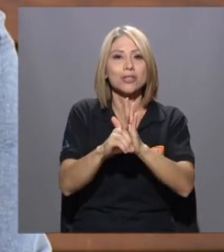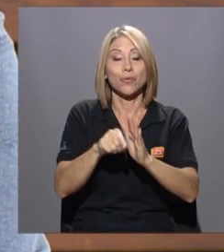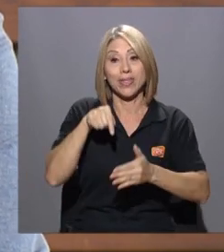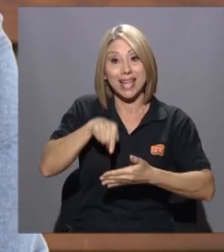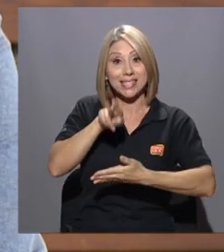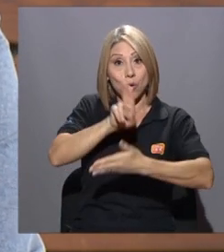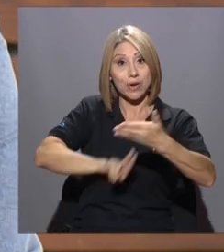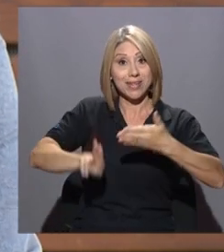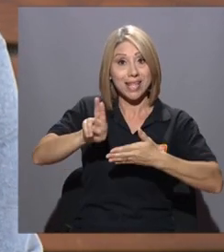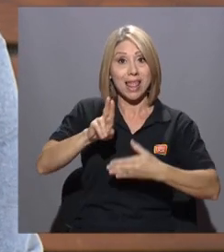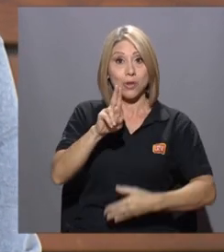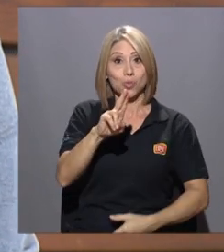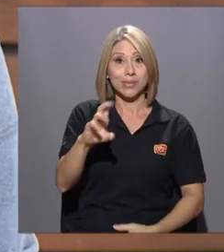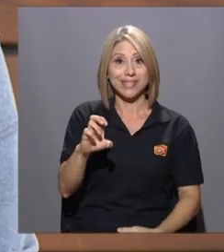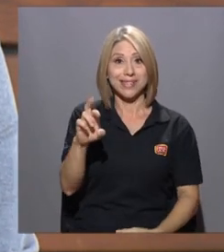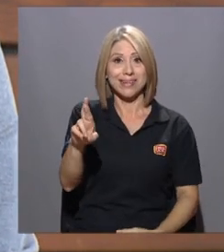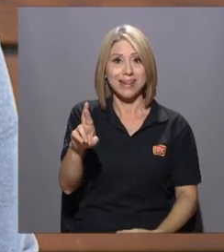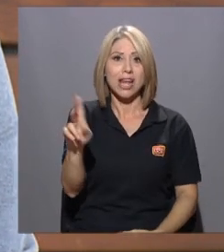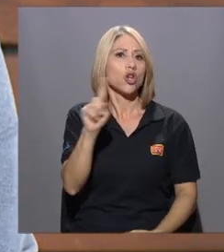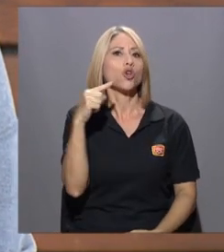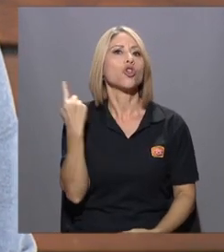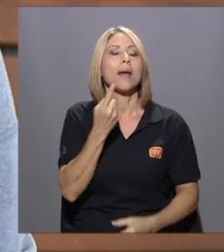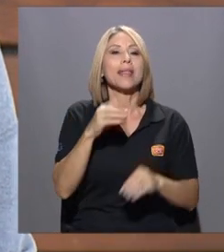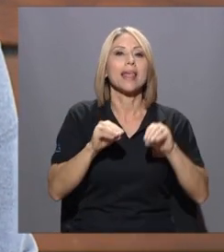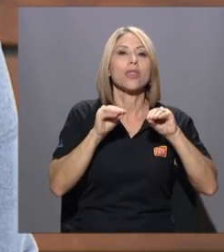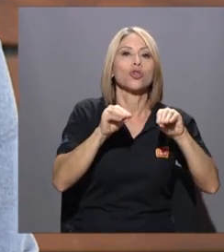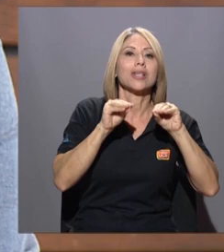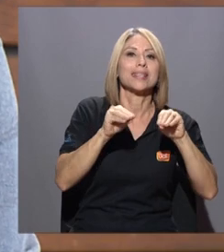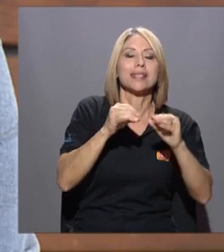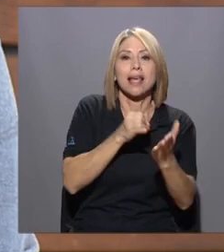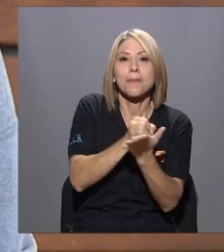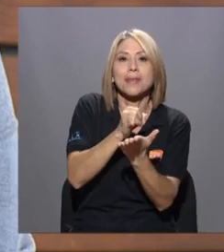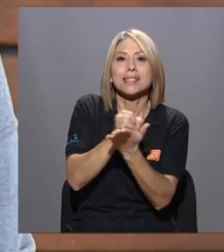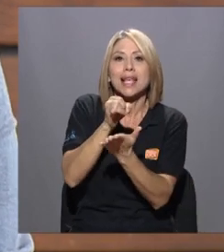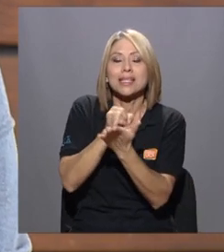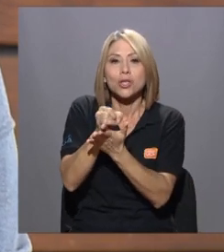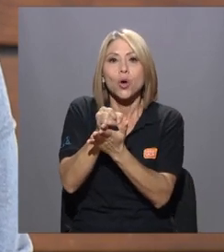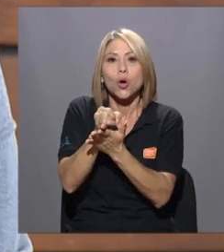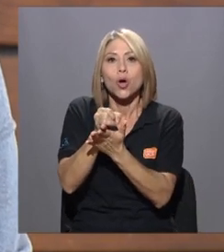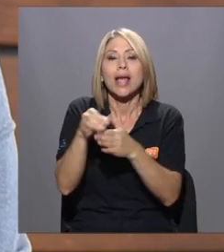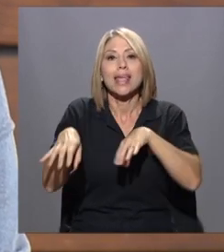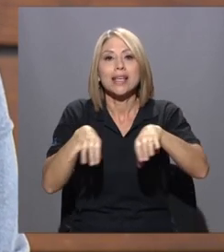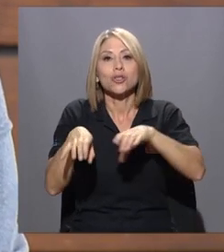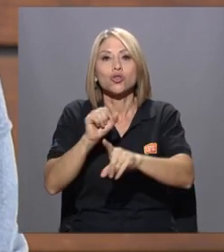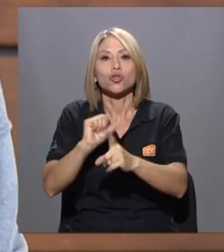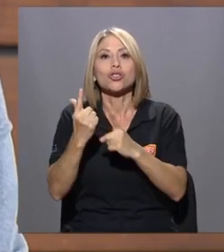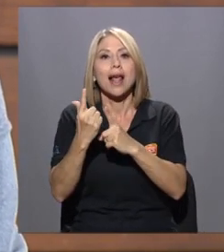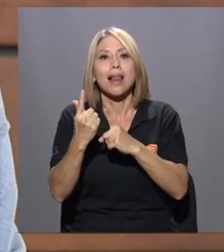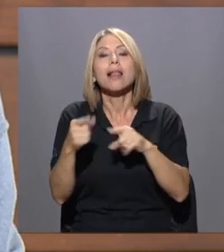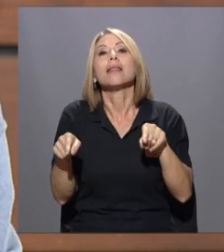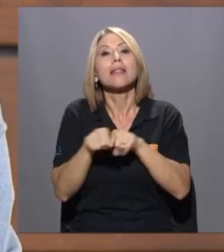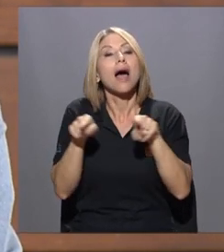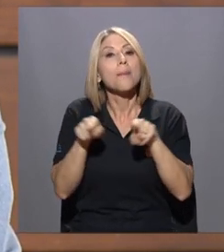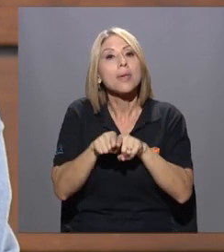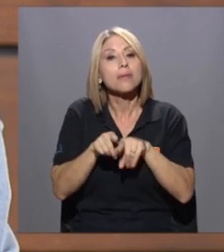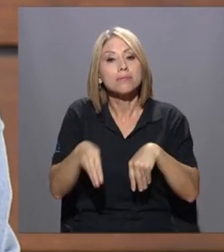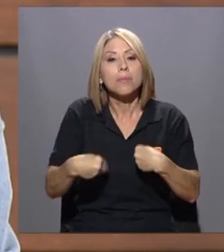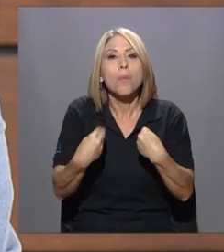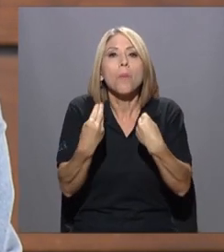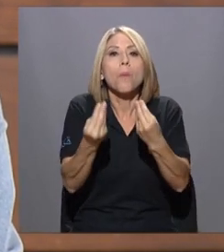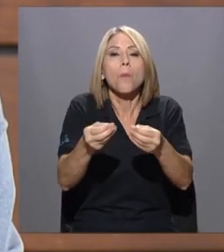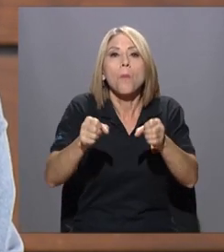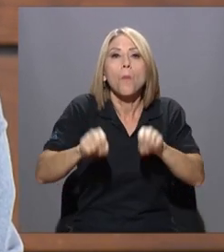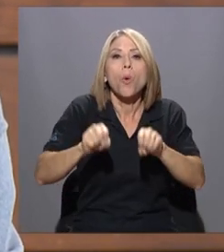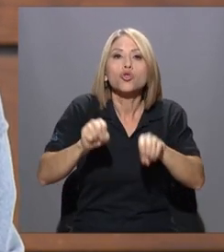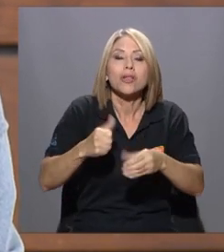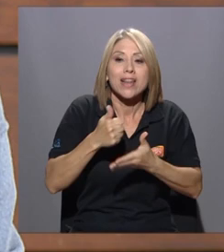universidad, la Universidad de Costa Rica, no solamente hace docencia, investigación y también hace acción social, sino posibilita una gran cantidad de